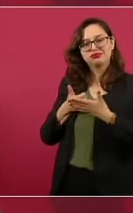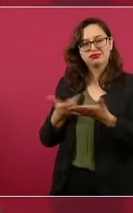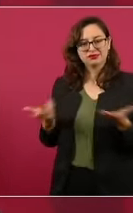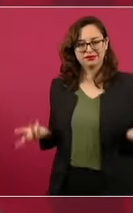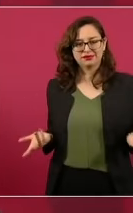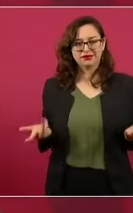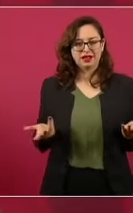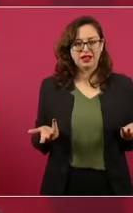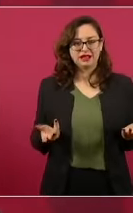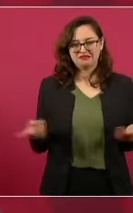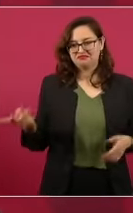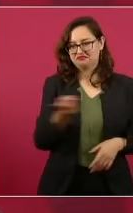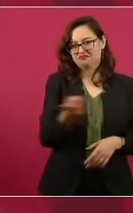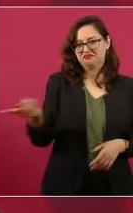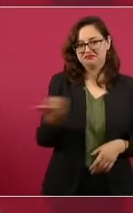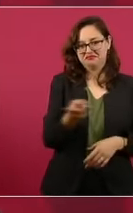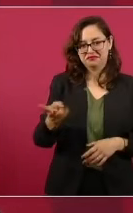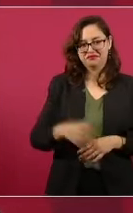En el 2006,